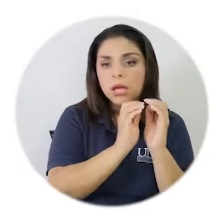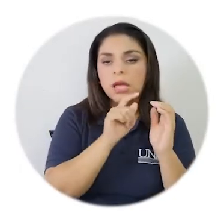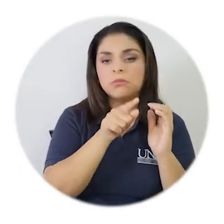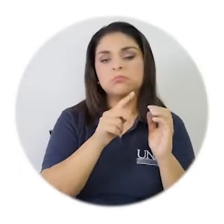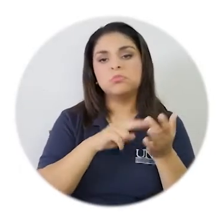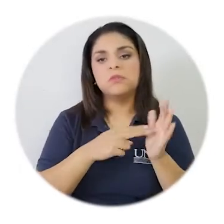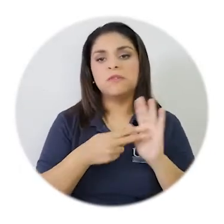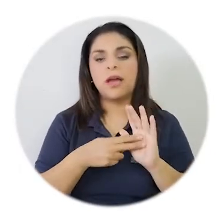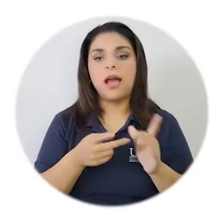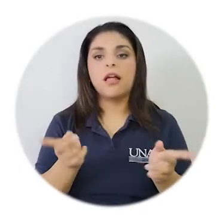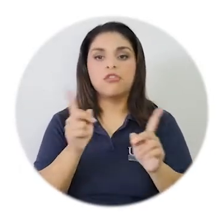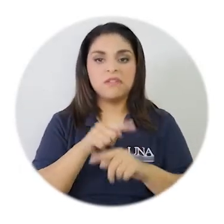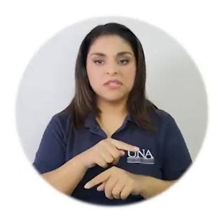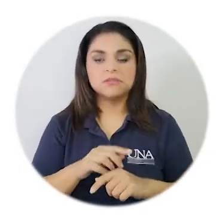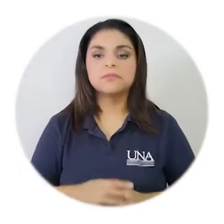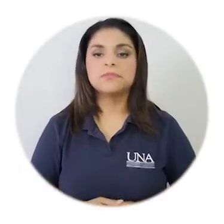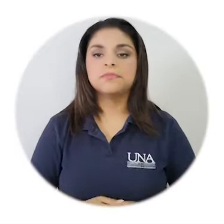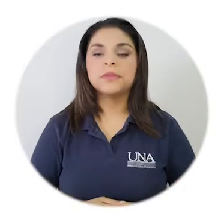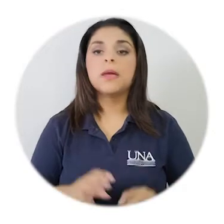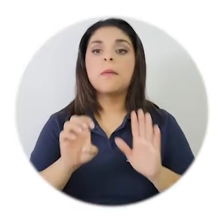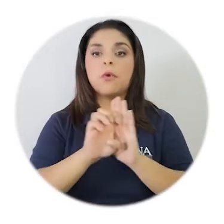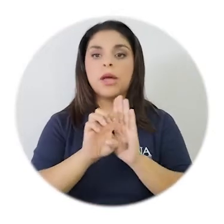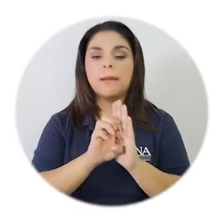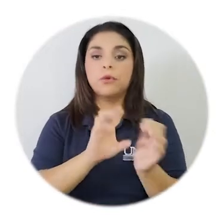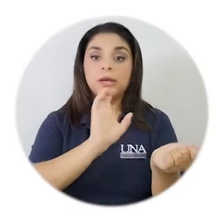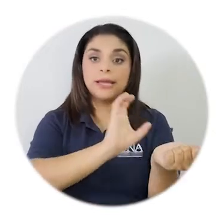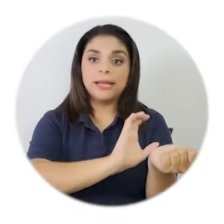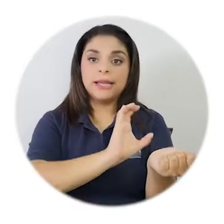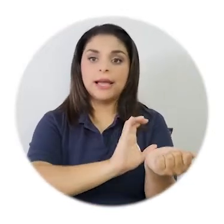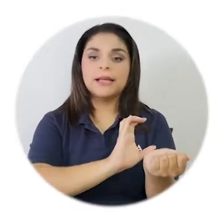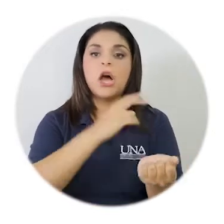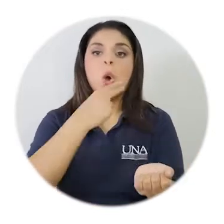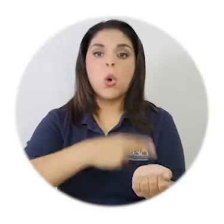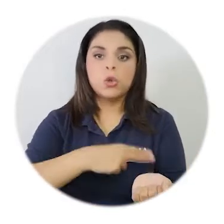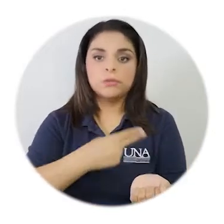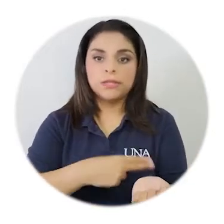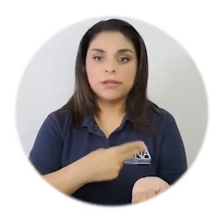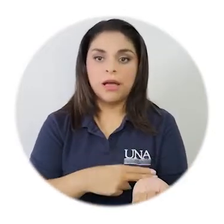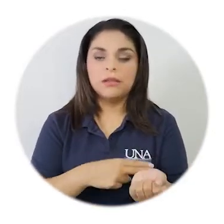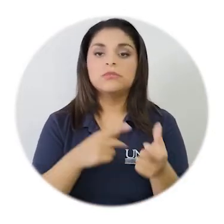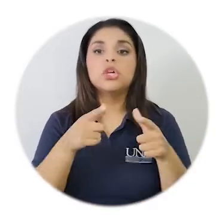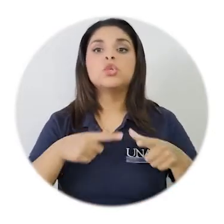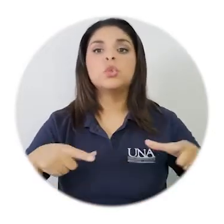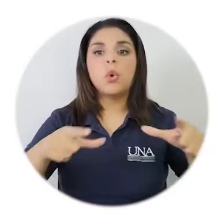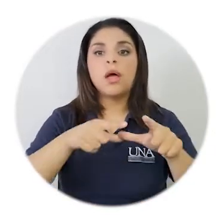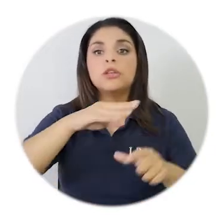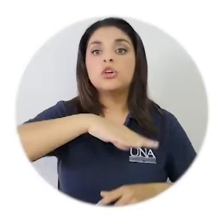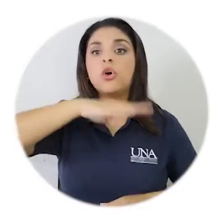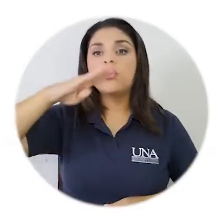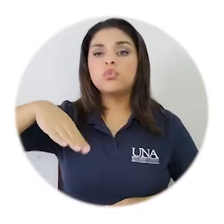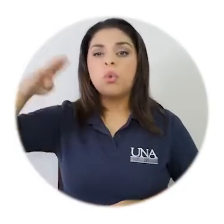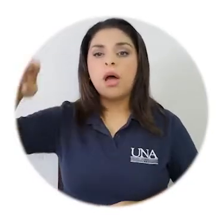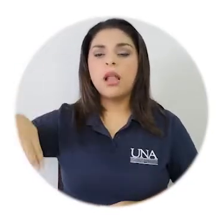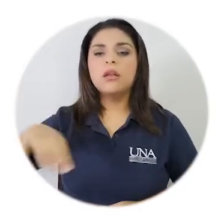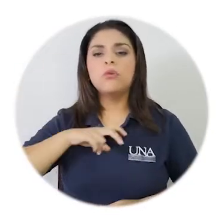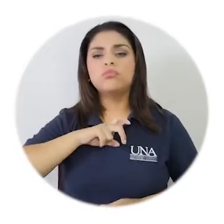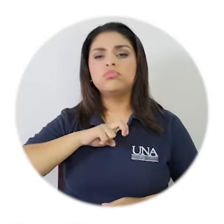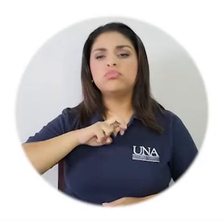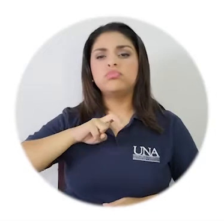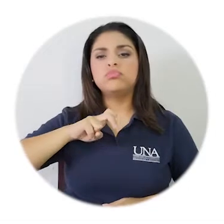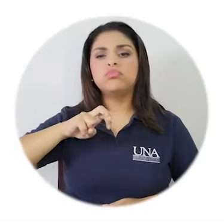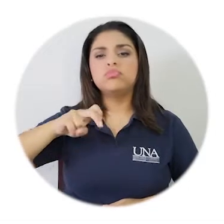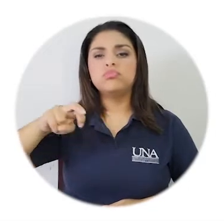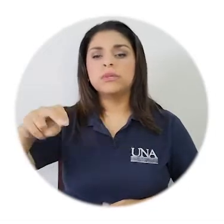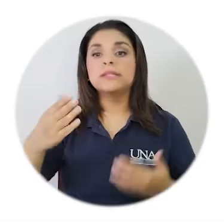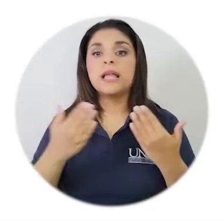contrario. Entonces, por ponerles un caso, en el caso de clínicas y hospitales en zonas rurales tienen